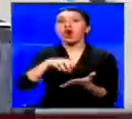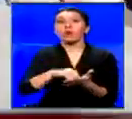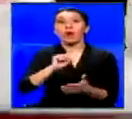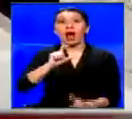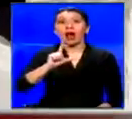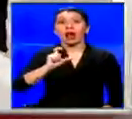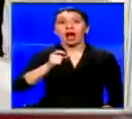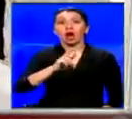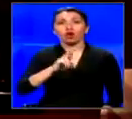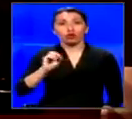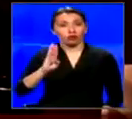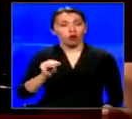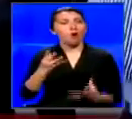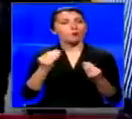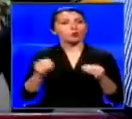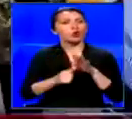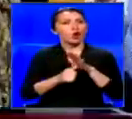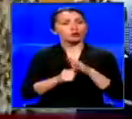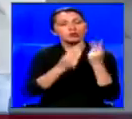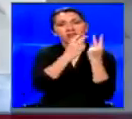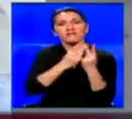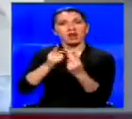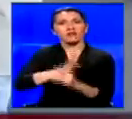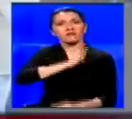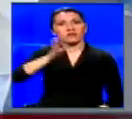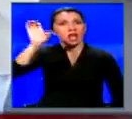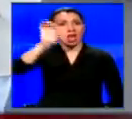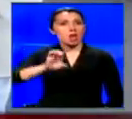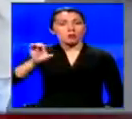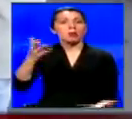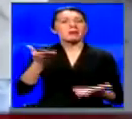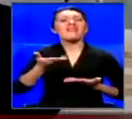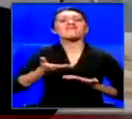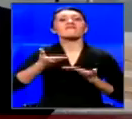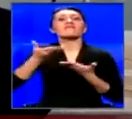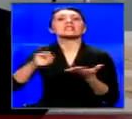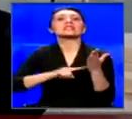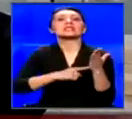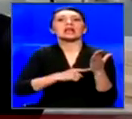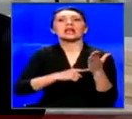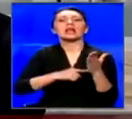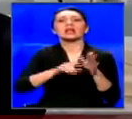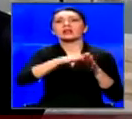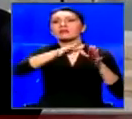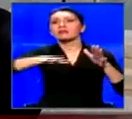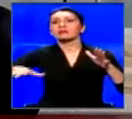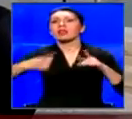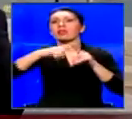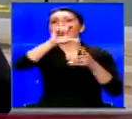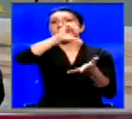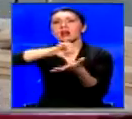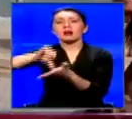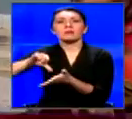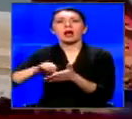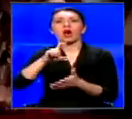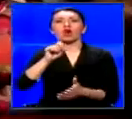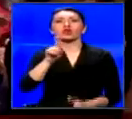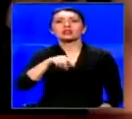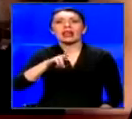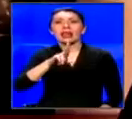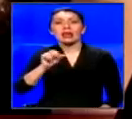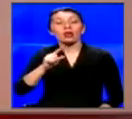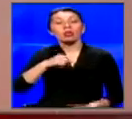donde hace 6 meses varios concejales viajaron a Europa para realizar visitas técnicas a las costaneras de distintos países para luego